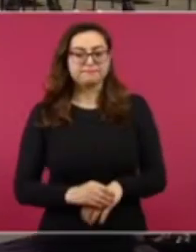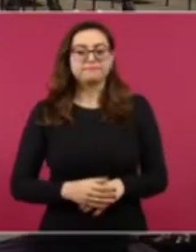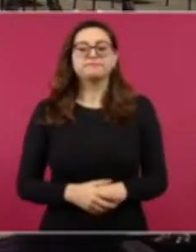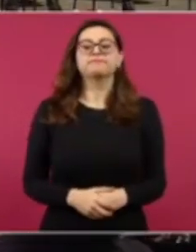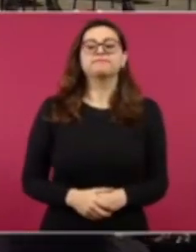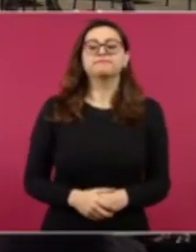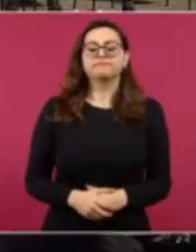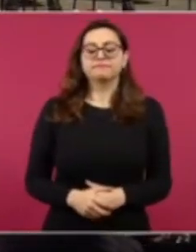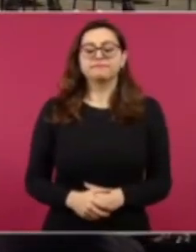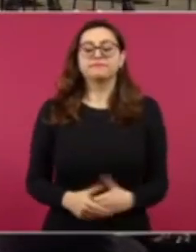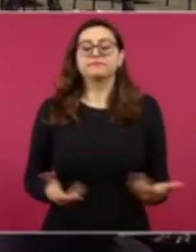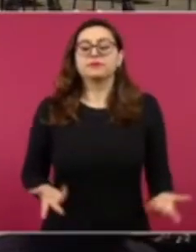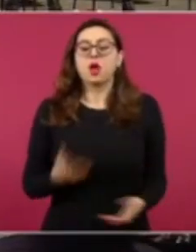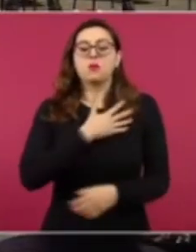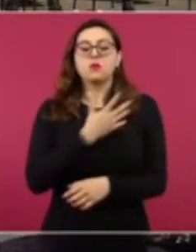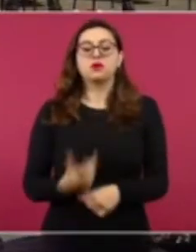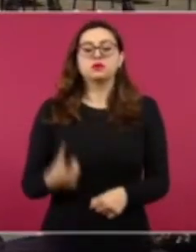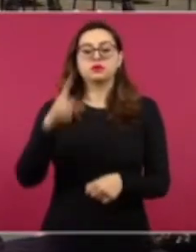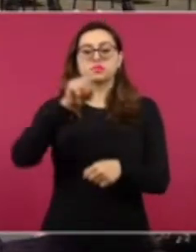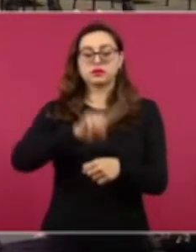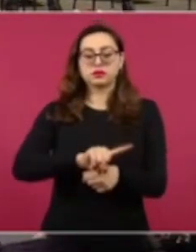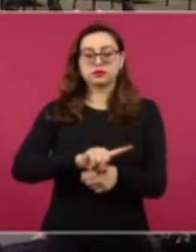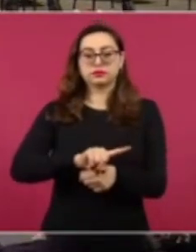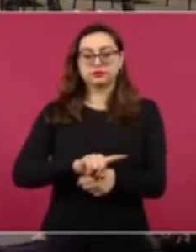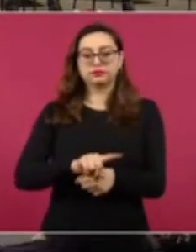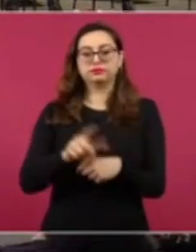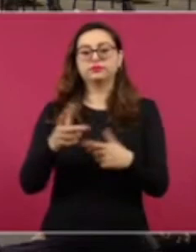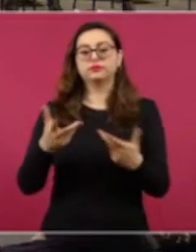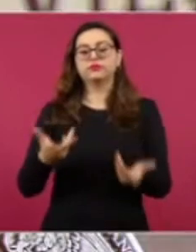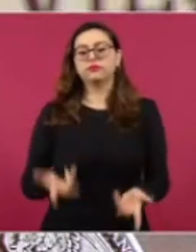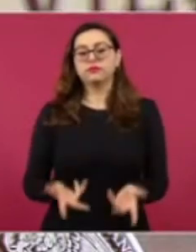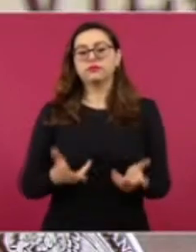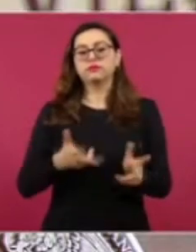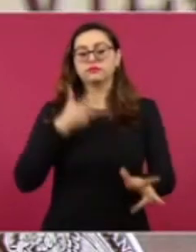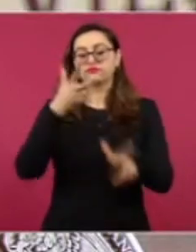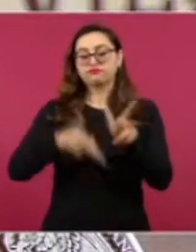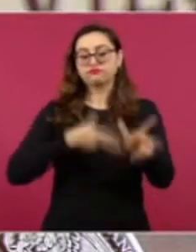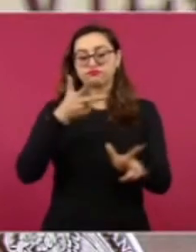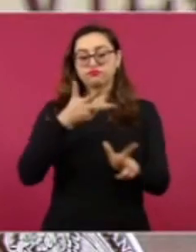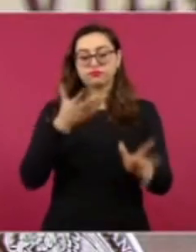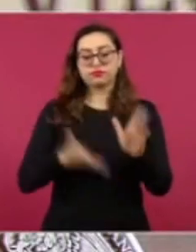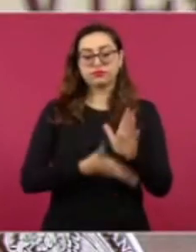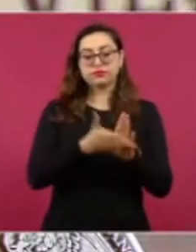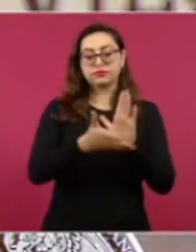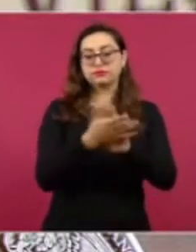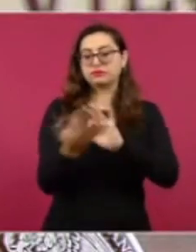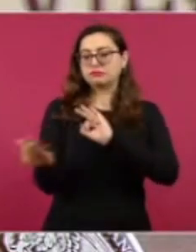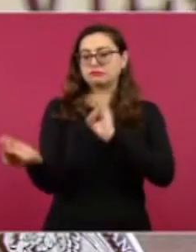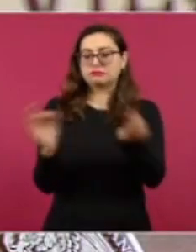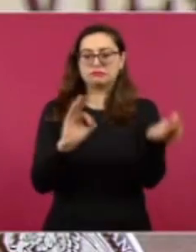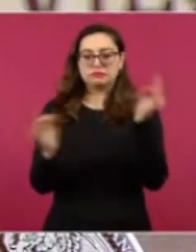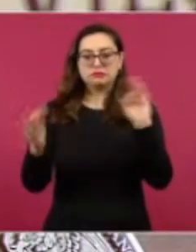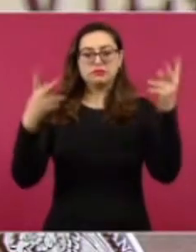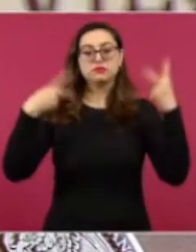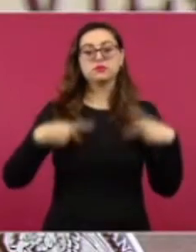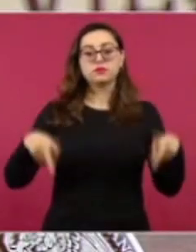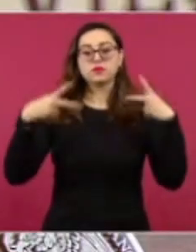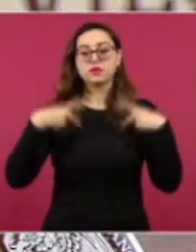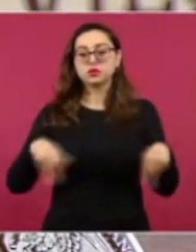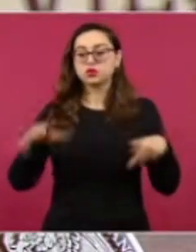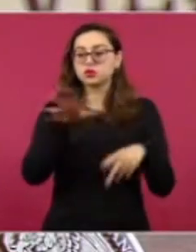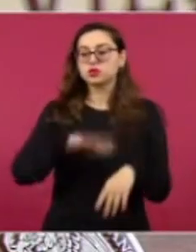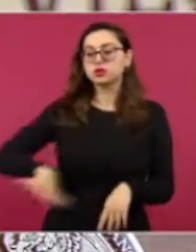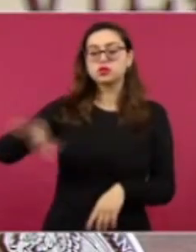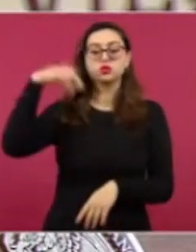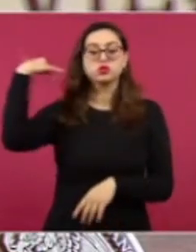buenos días Vamos a informar sobre el avance de los programas de bienestar en el tramo cuatro en el estado de Yucatán